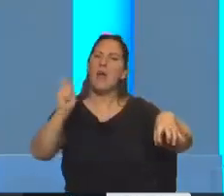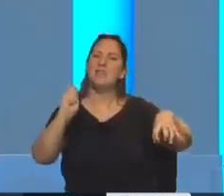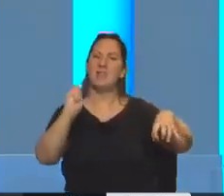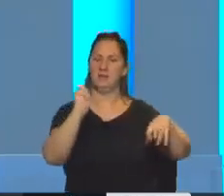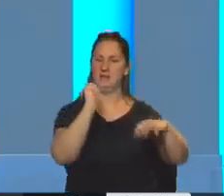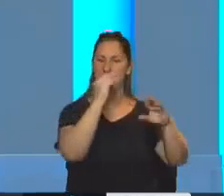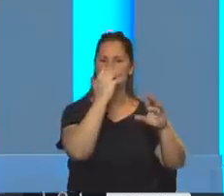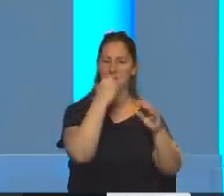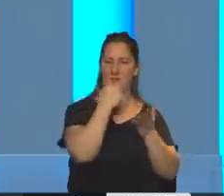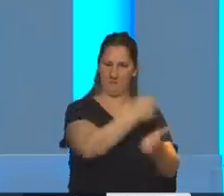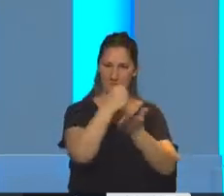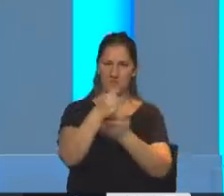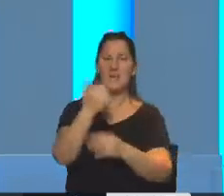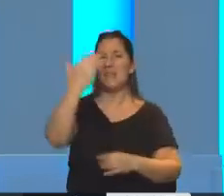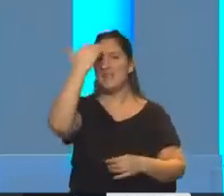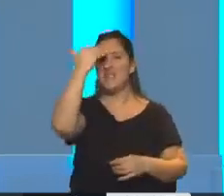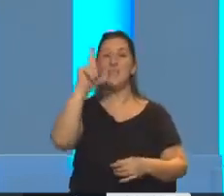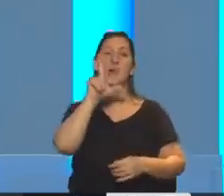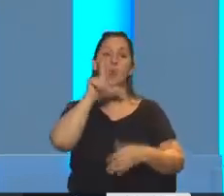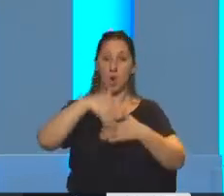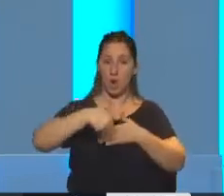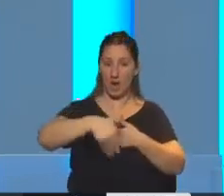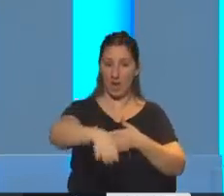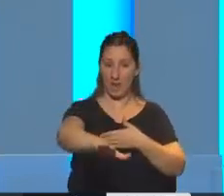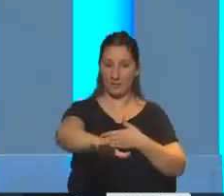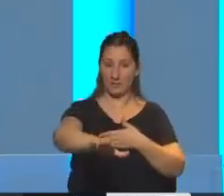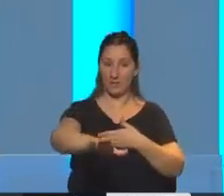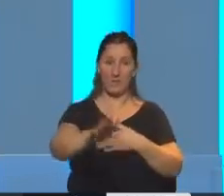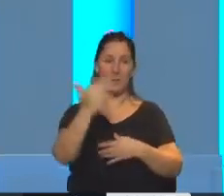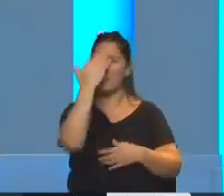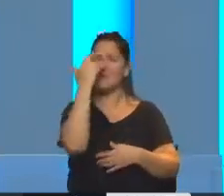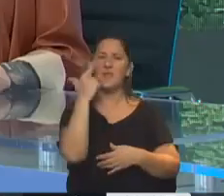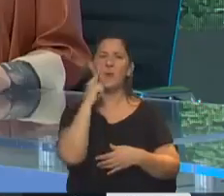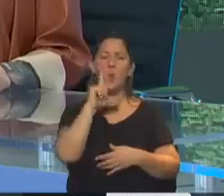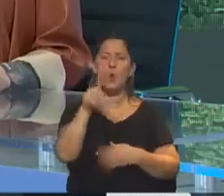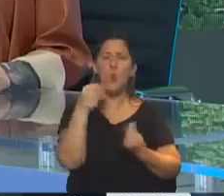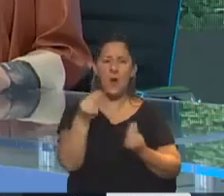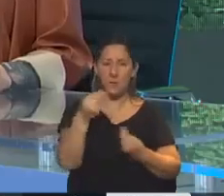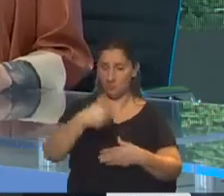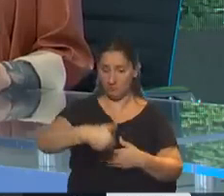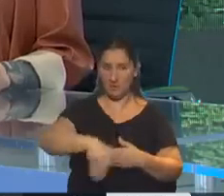práctica a partir del 15 de julio que cuando 15 de julio